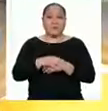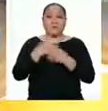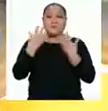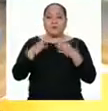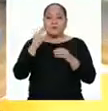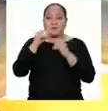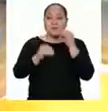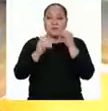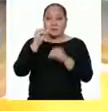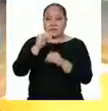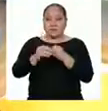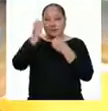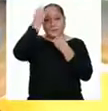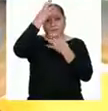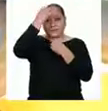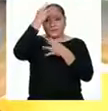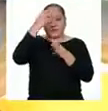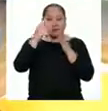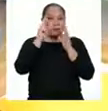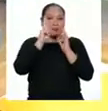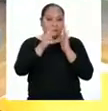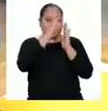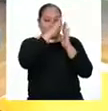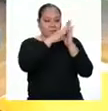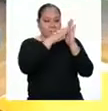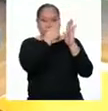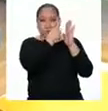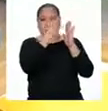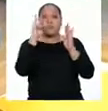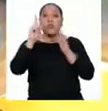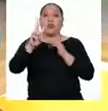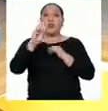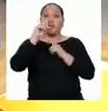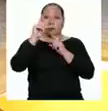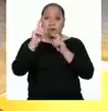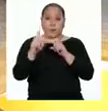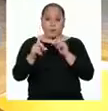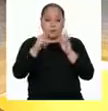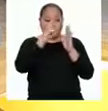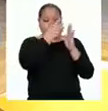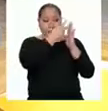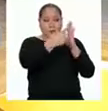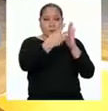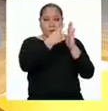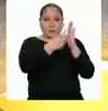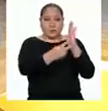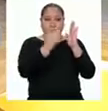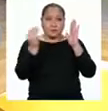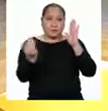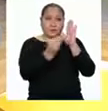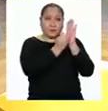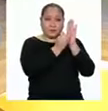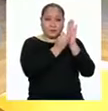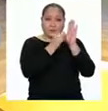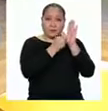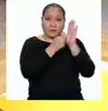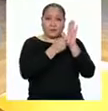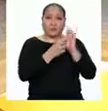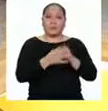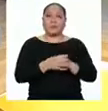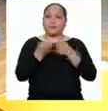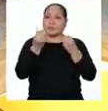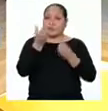hemos colocado los datos en las 2 primeras preguntas en nuestras tablas de frecuencias. ¿Cómo